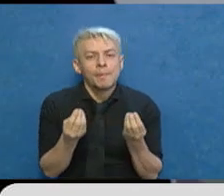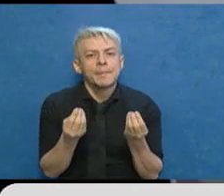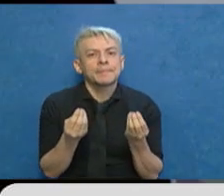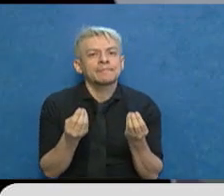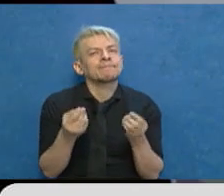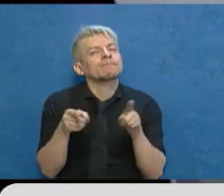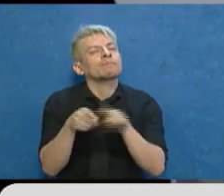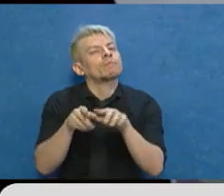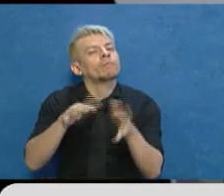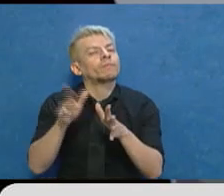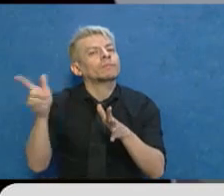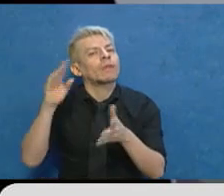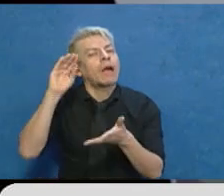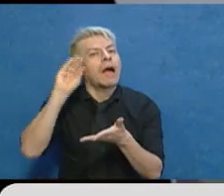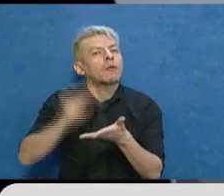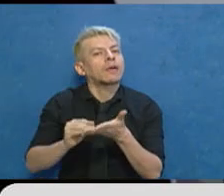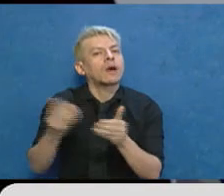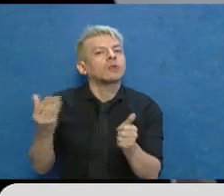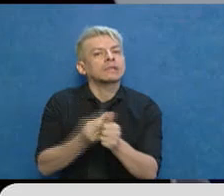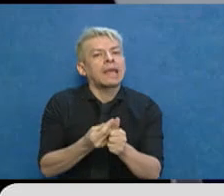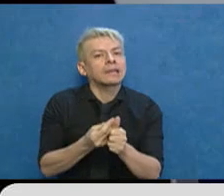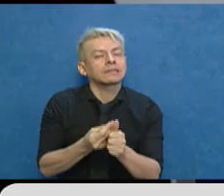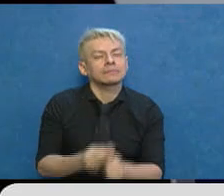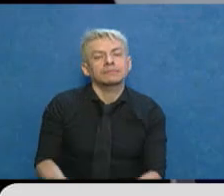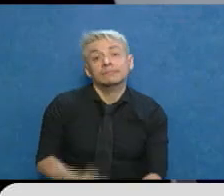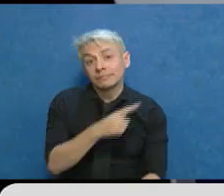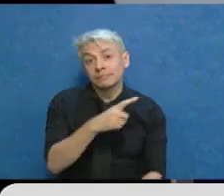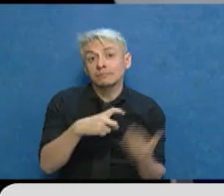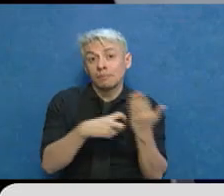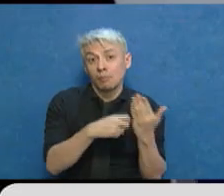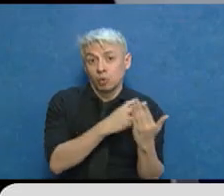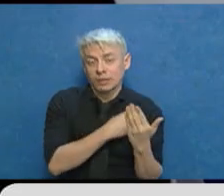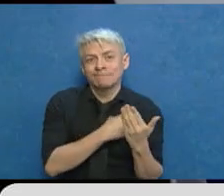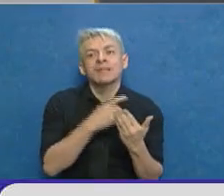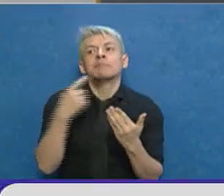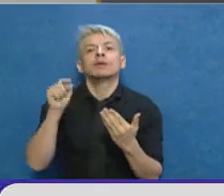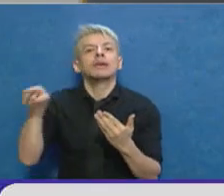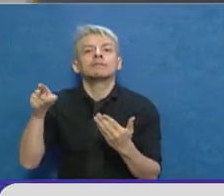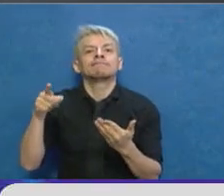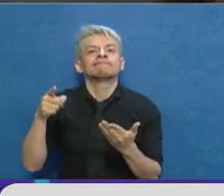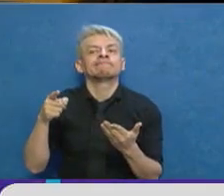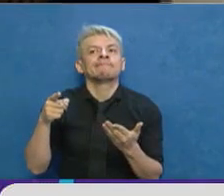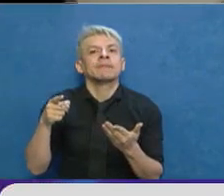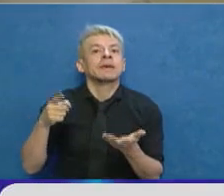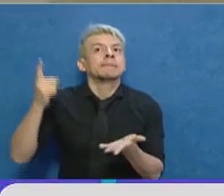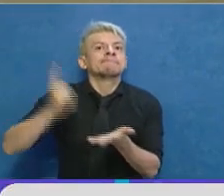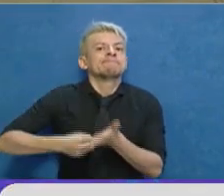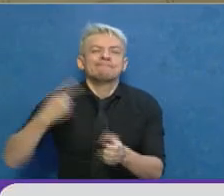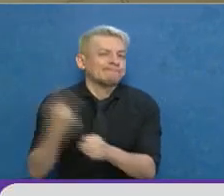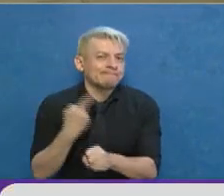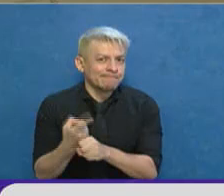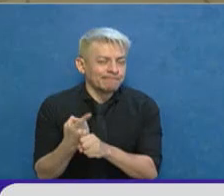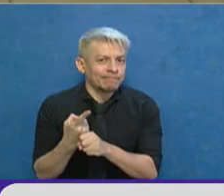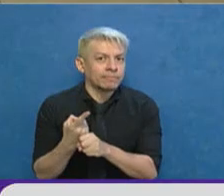los abogados auxiliares de procuración, pero ellos no tenían facultades para tomar las primeras medidas